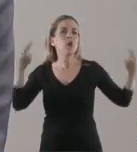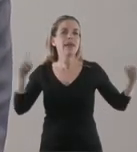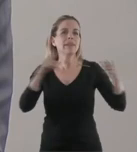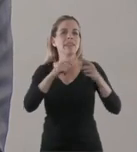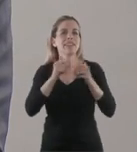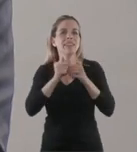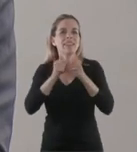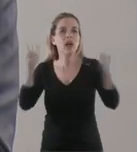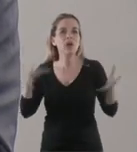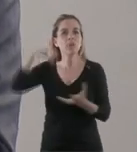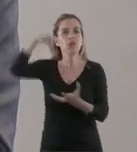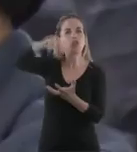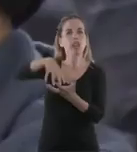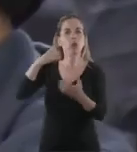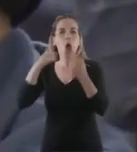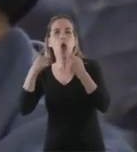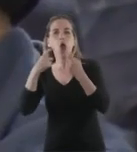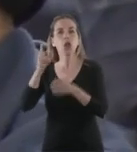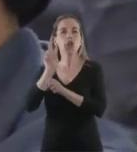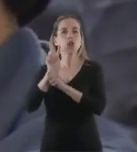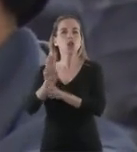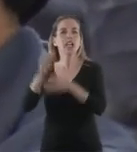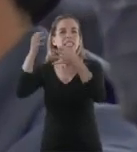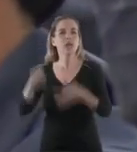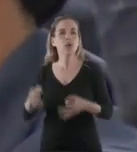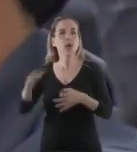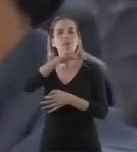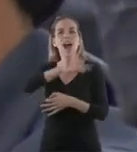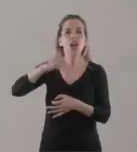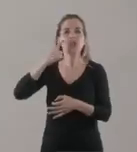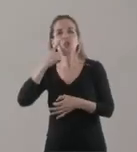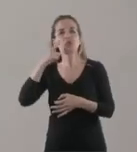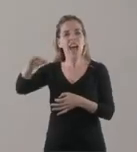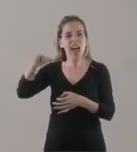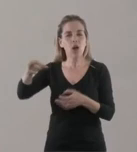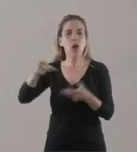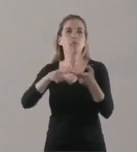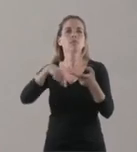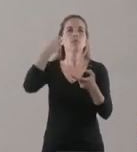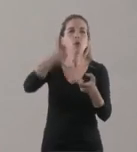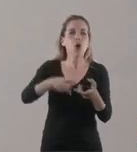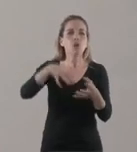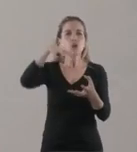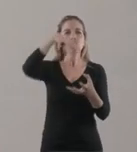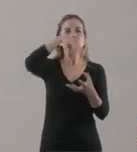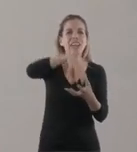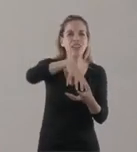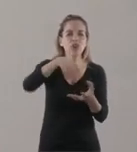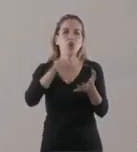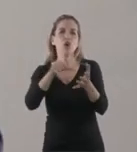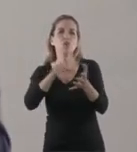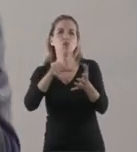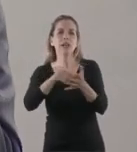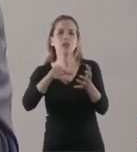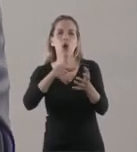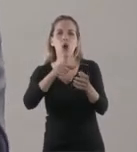centro de monitoreo de seguridad en ituzaingó un centro de documentación rápida en luján